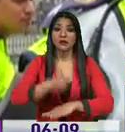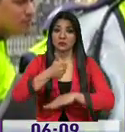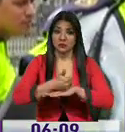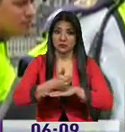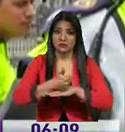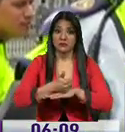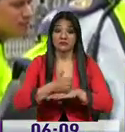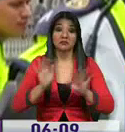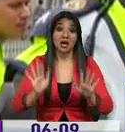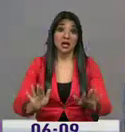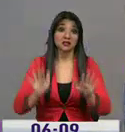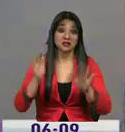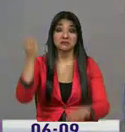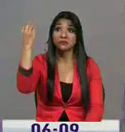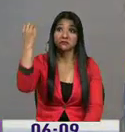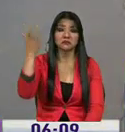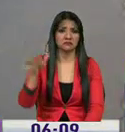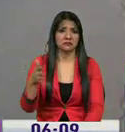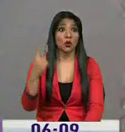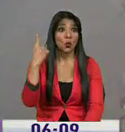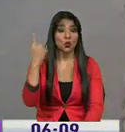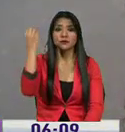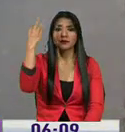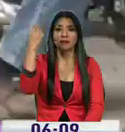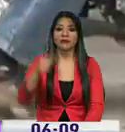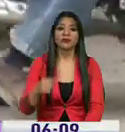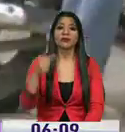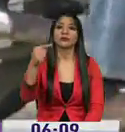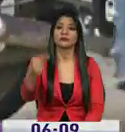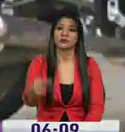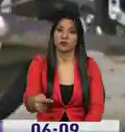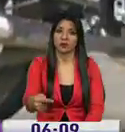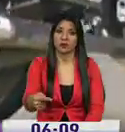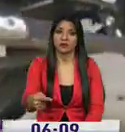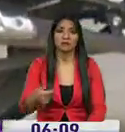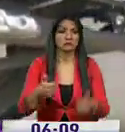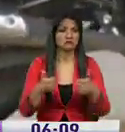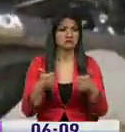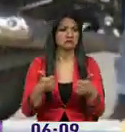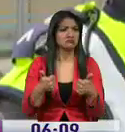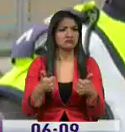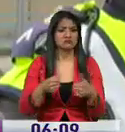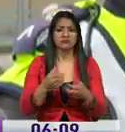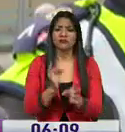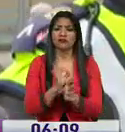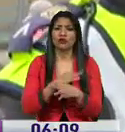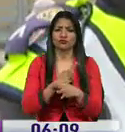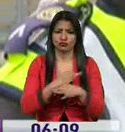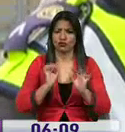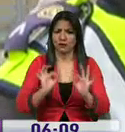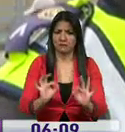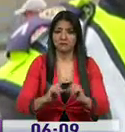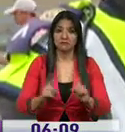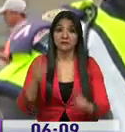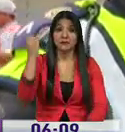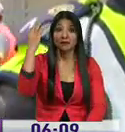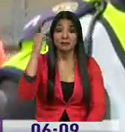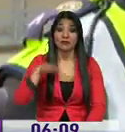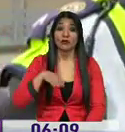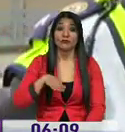en ese modo. Atendemos un semáforo más adelante que se encuentra totalmente habilitado. A lo que ese semáforo se detiene,